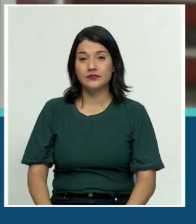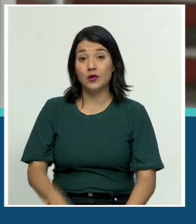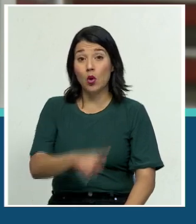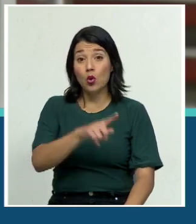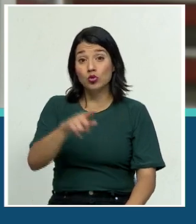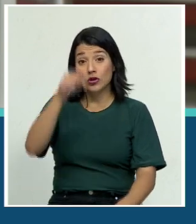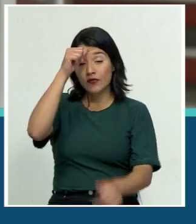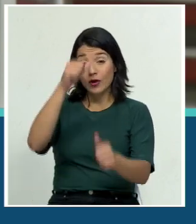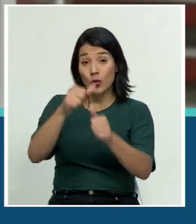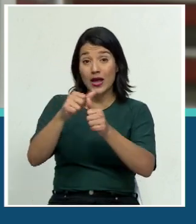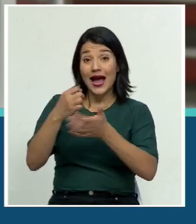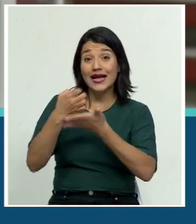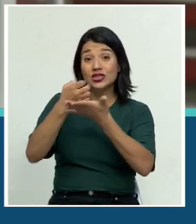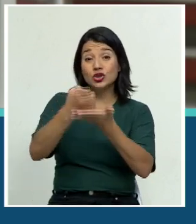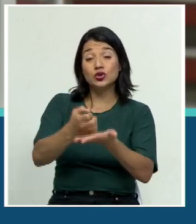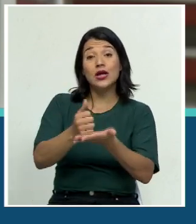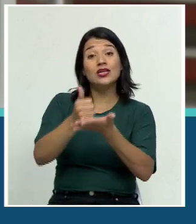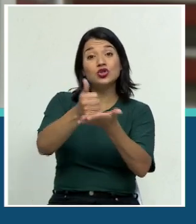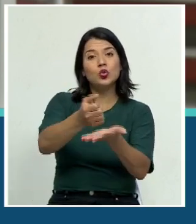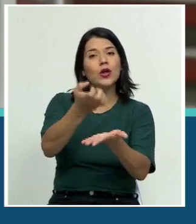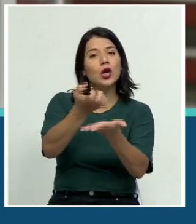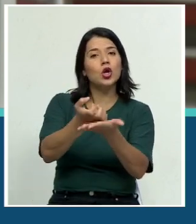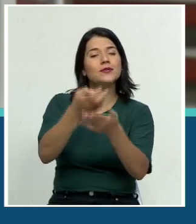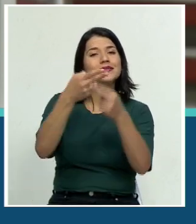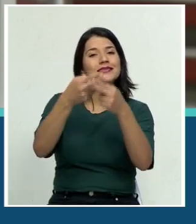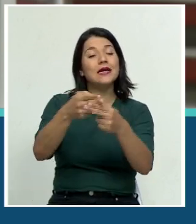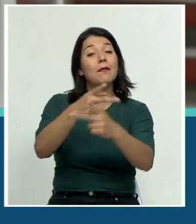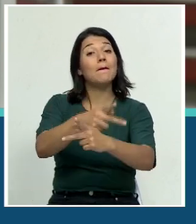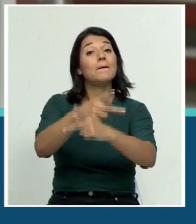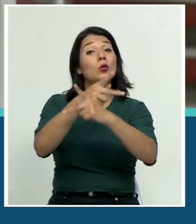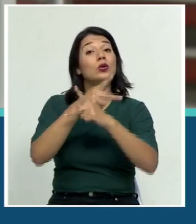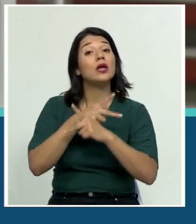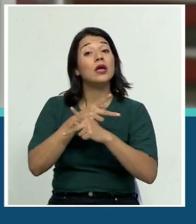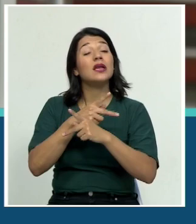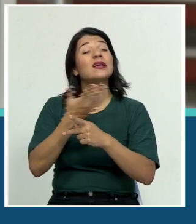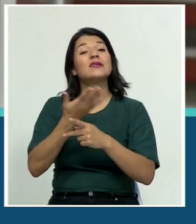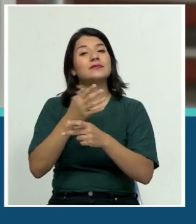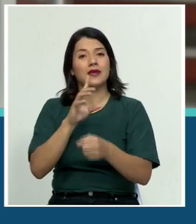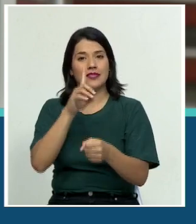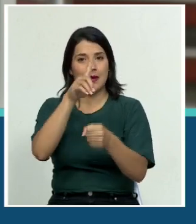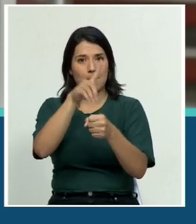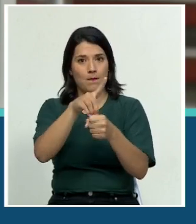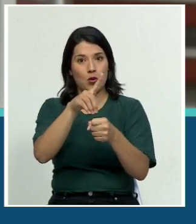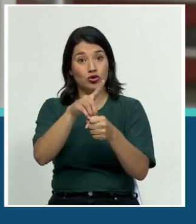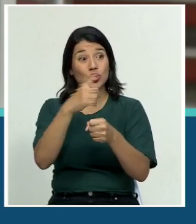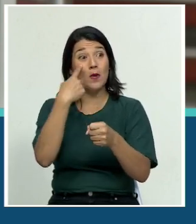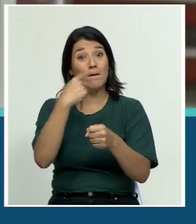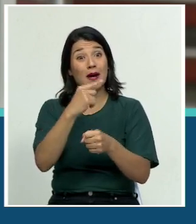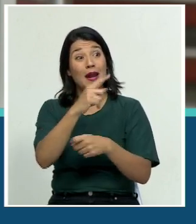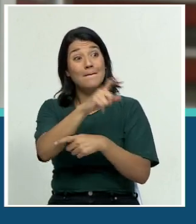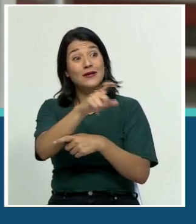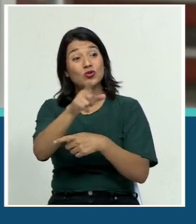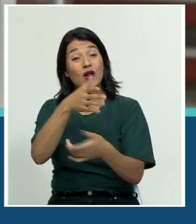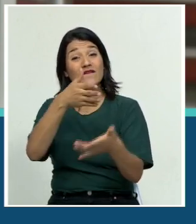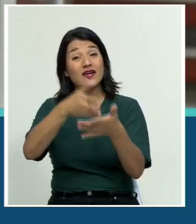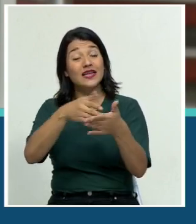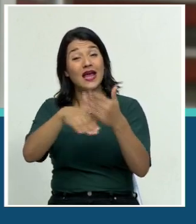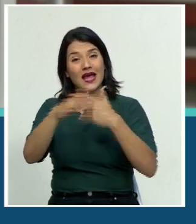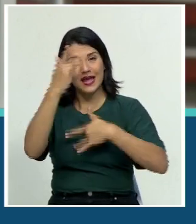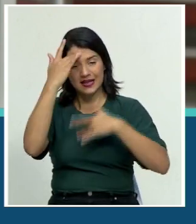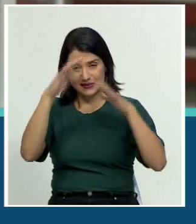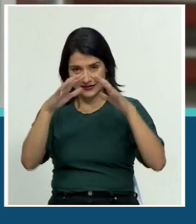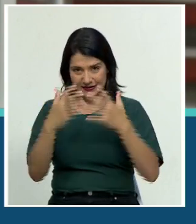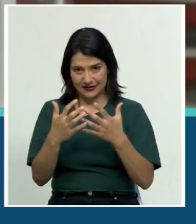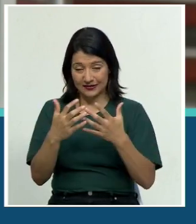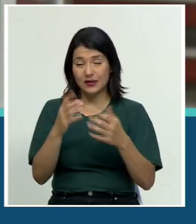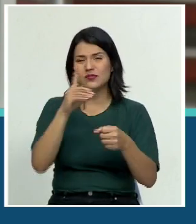Recordemos que el Bono Proteger fue un subsidio que se dio a las personas afectadas económicamente en tiempos de pandemia. Se daba entre los 62,000